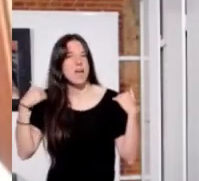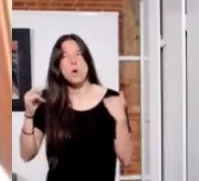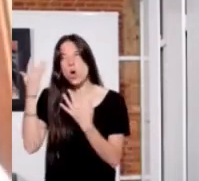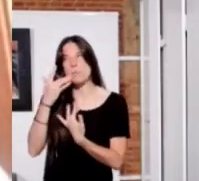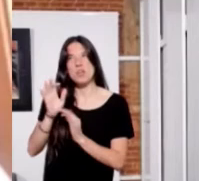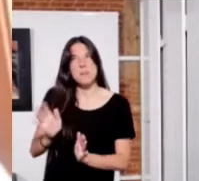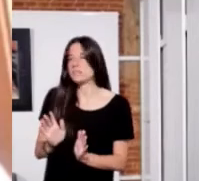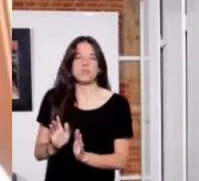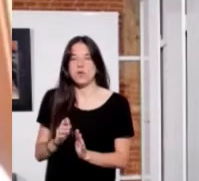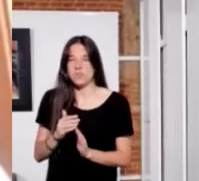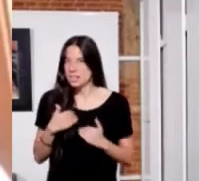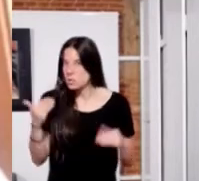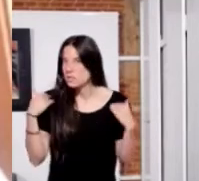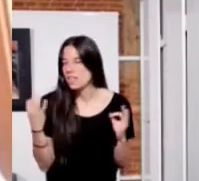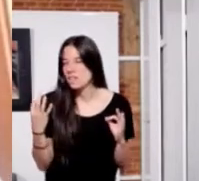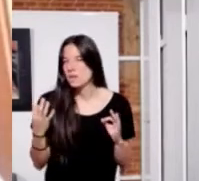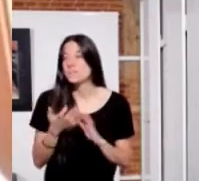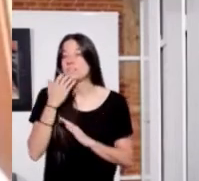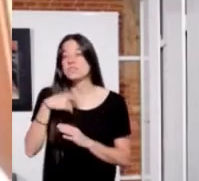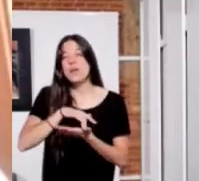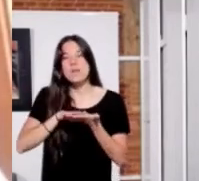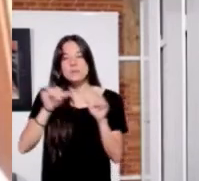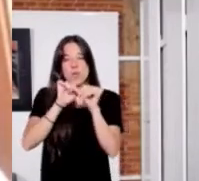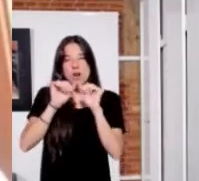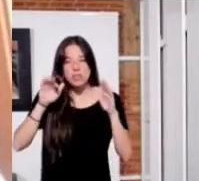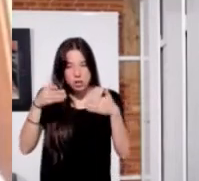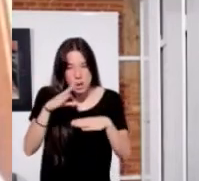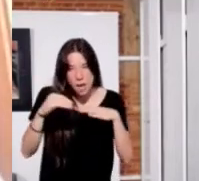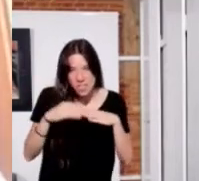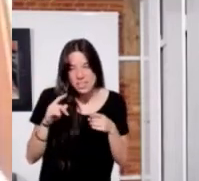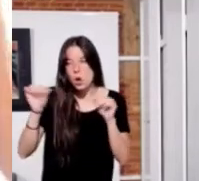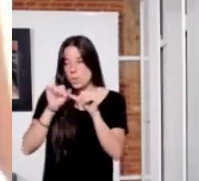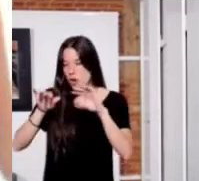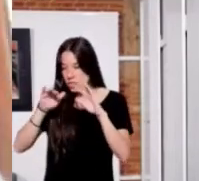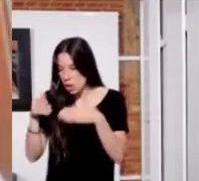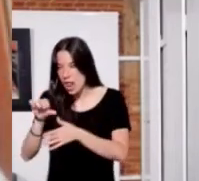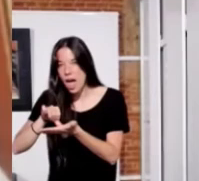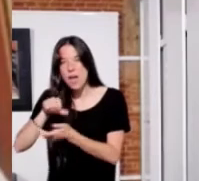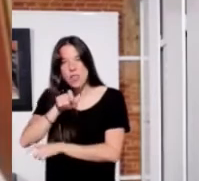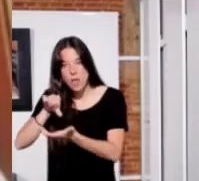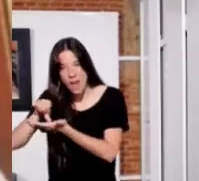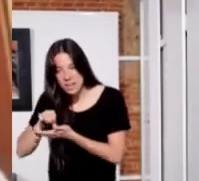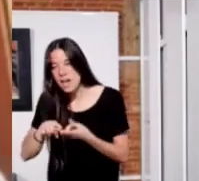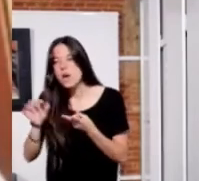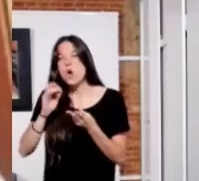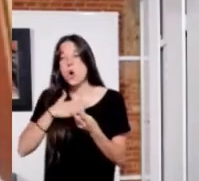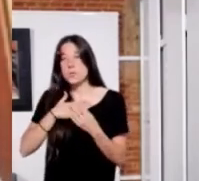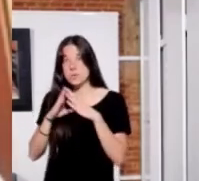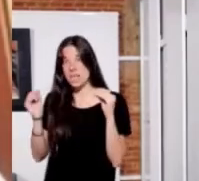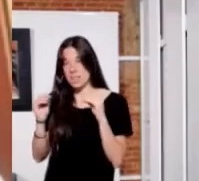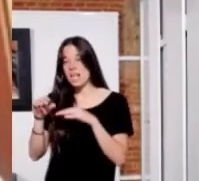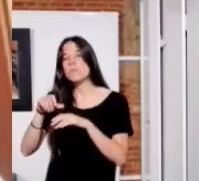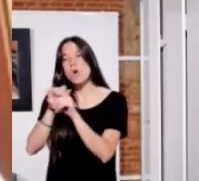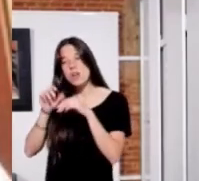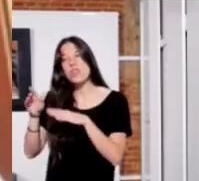pone de moda el modelo centrado en el paciente o el modelo centrado en la ciudadanía o en mi universidad, el modelo centrado en el estudiante,